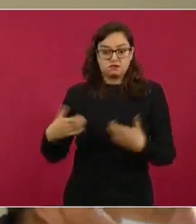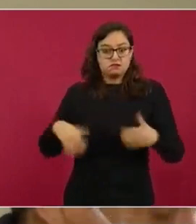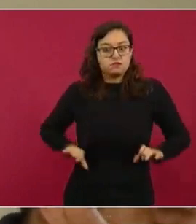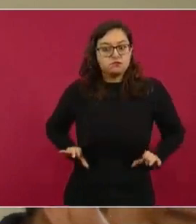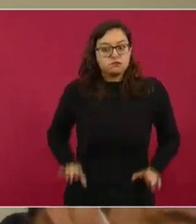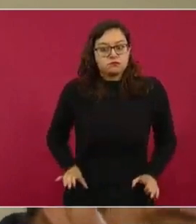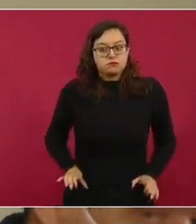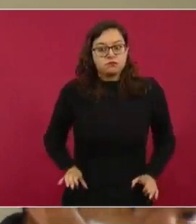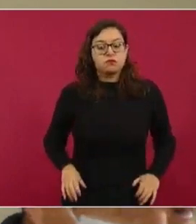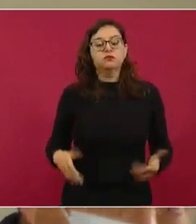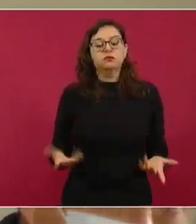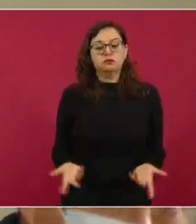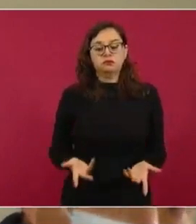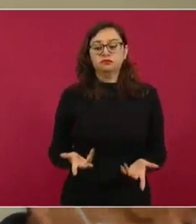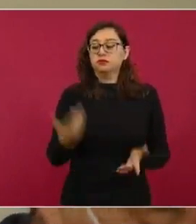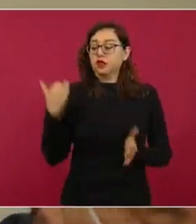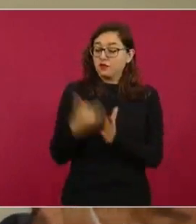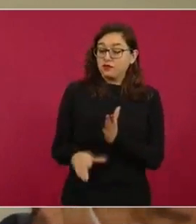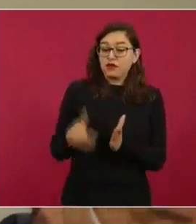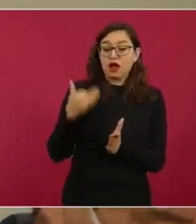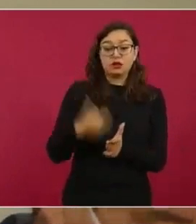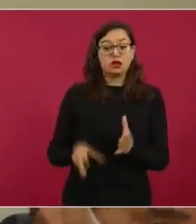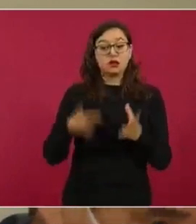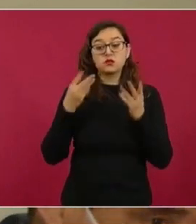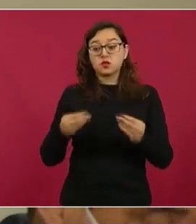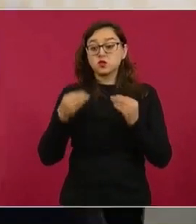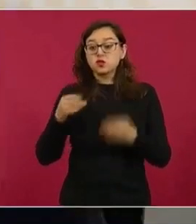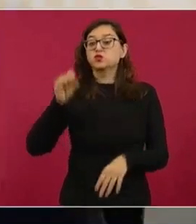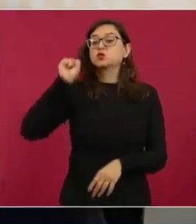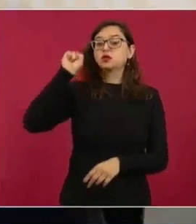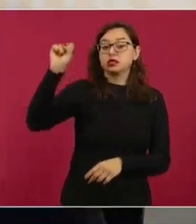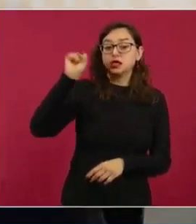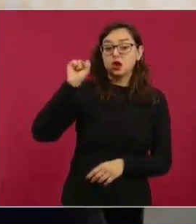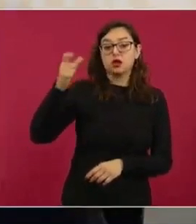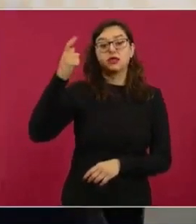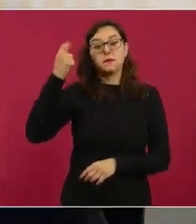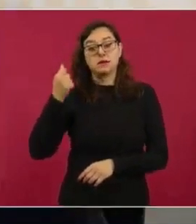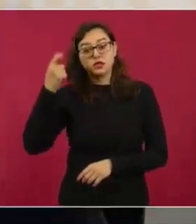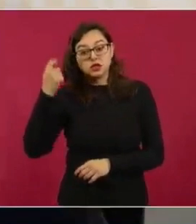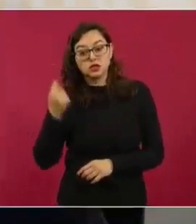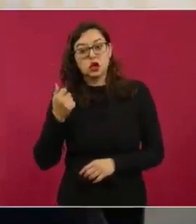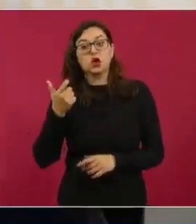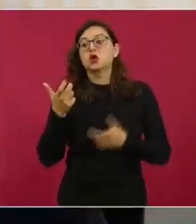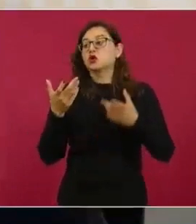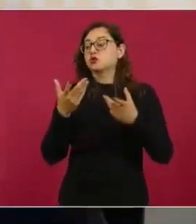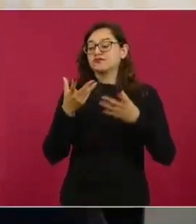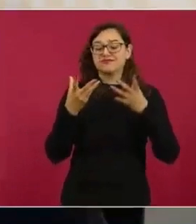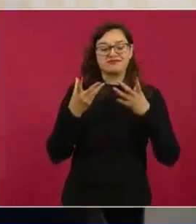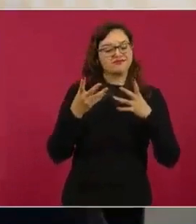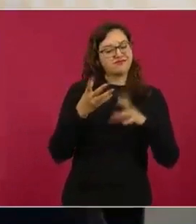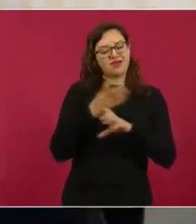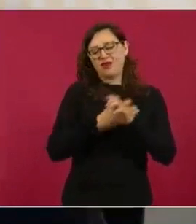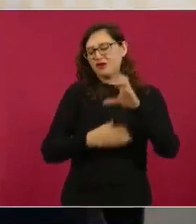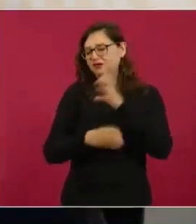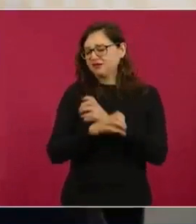económica. Pendientes por resolver, cuentas bancarias del dinero de sindicatos, pensiones del IMSS e indemnizaciones que impactan en más